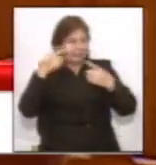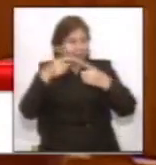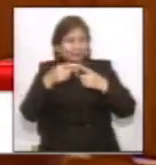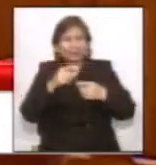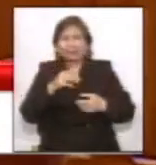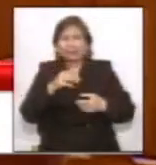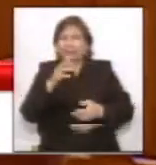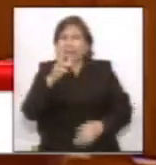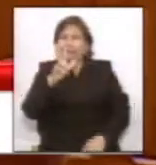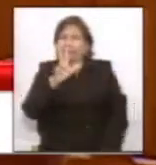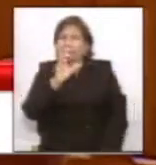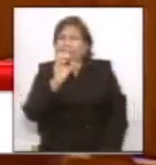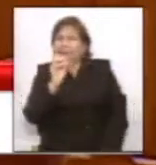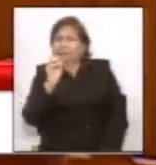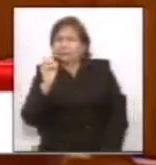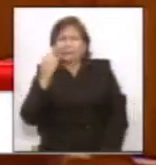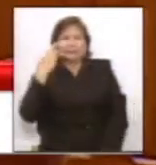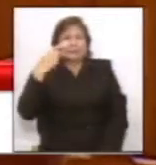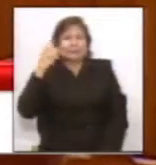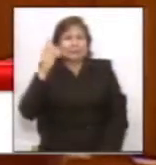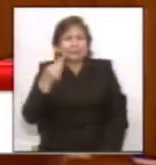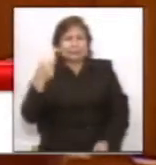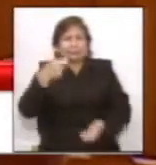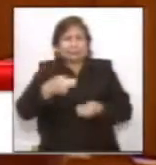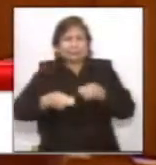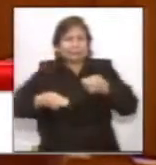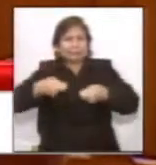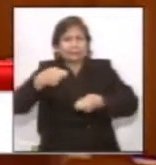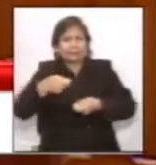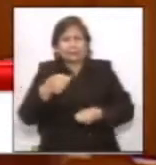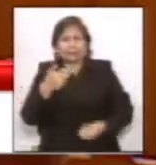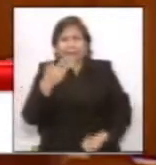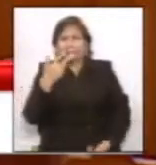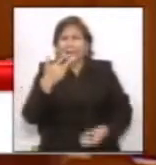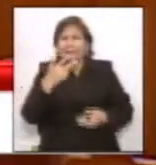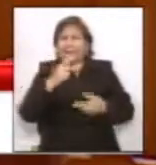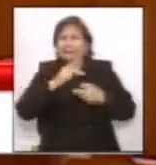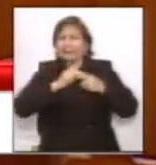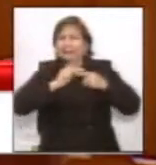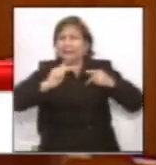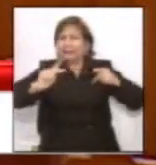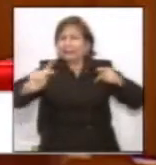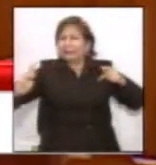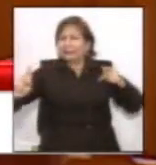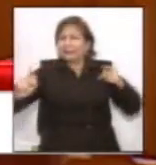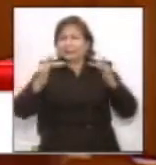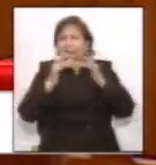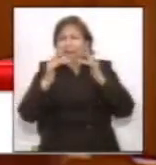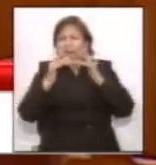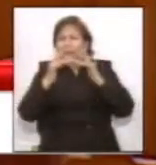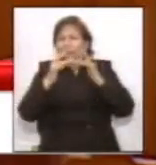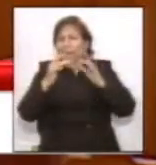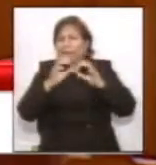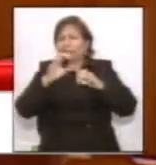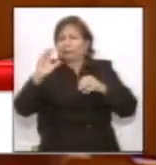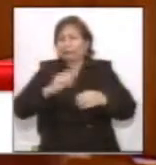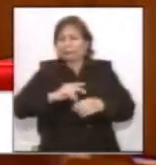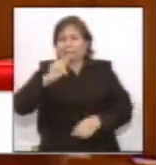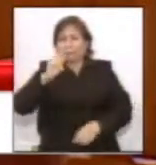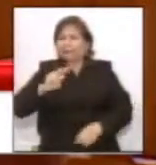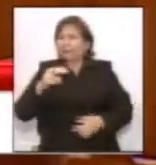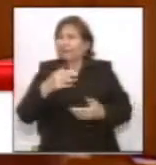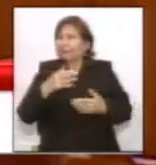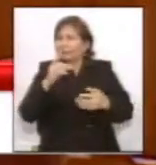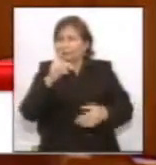más de 323 millones de soles de inversión, con 13.000 kilómetros, permite interconectar a 22 capitales de la región